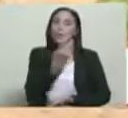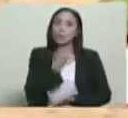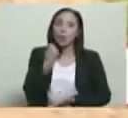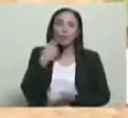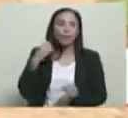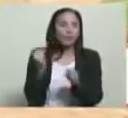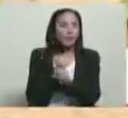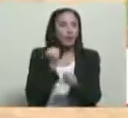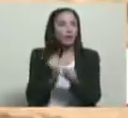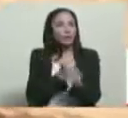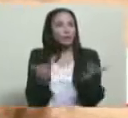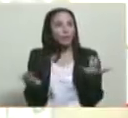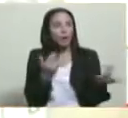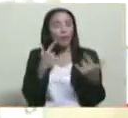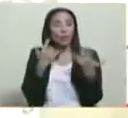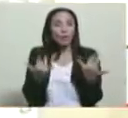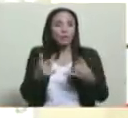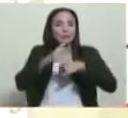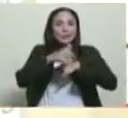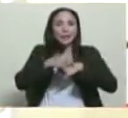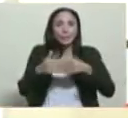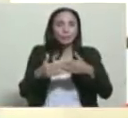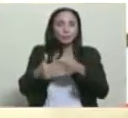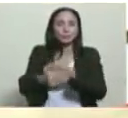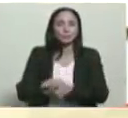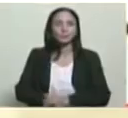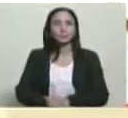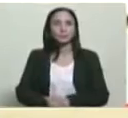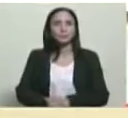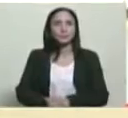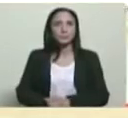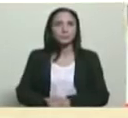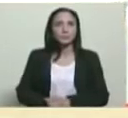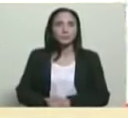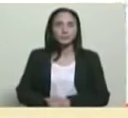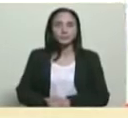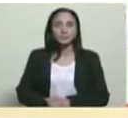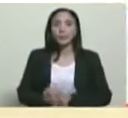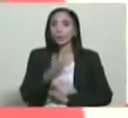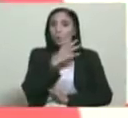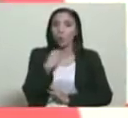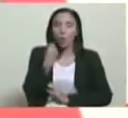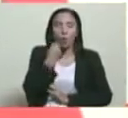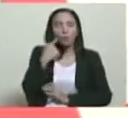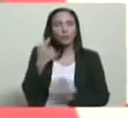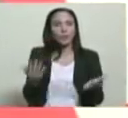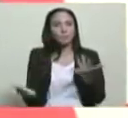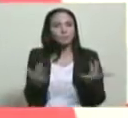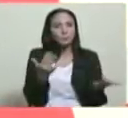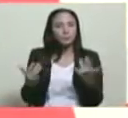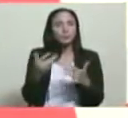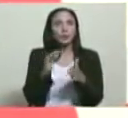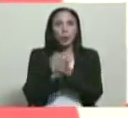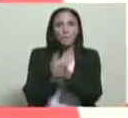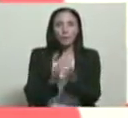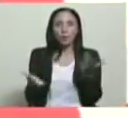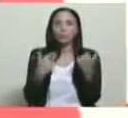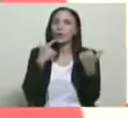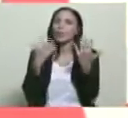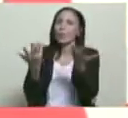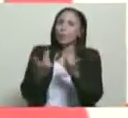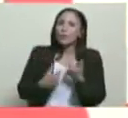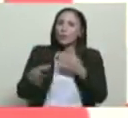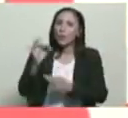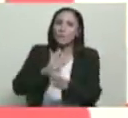trabajando para este momento. Acá está, acá nos encontramos todos y todas para que esto estos compañeros y compañeras nos digan,